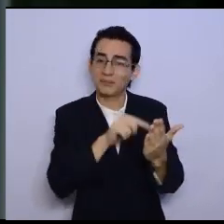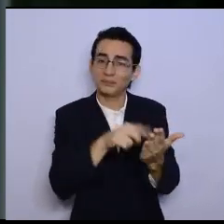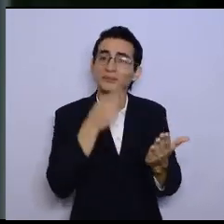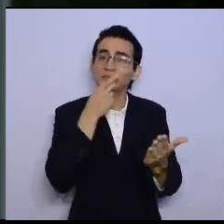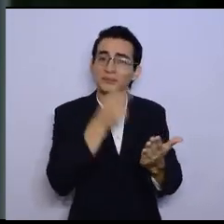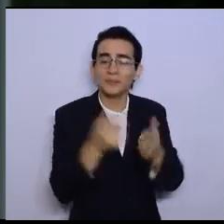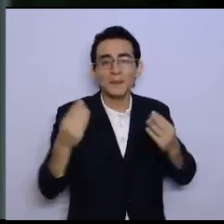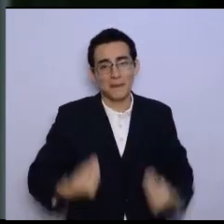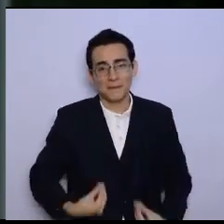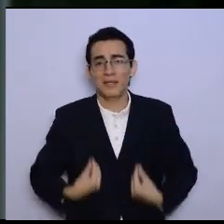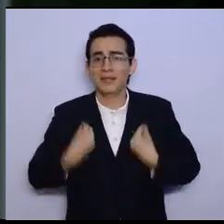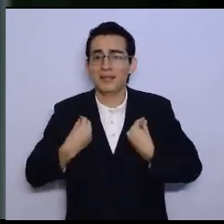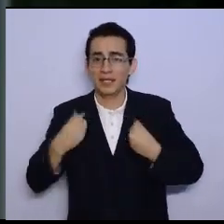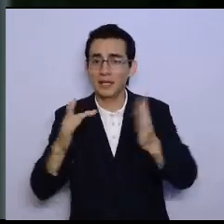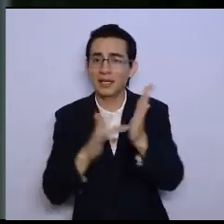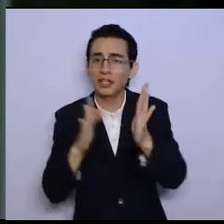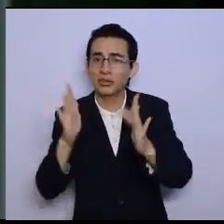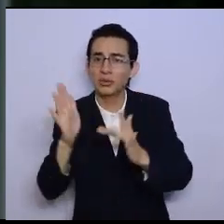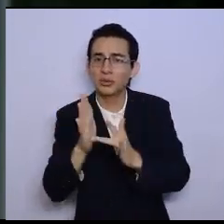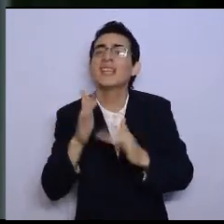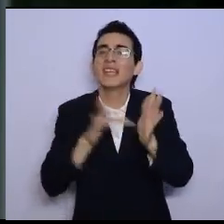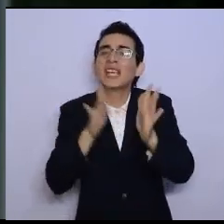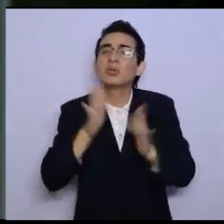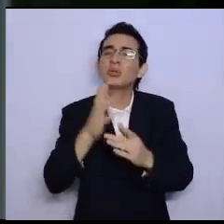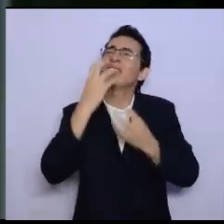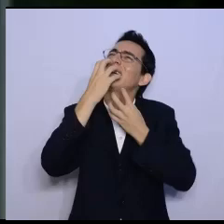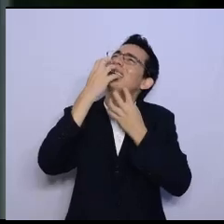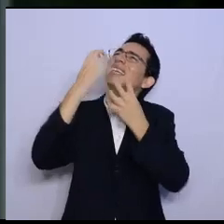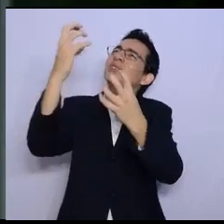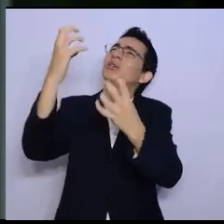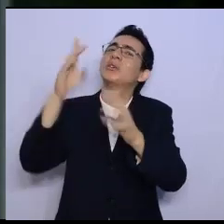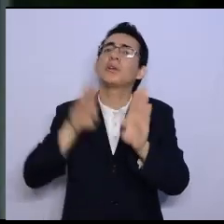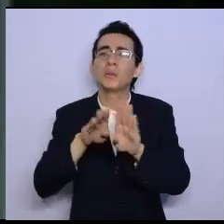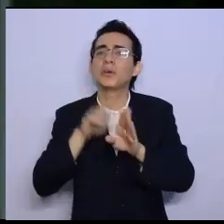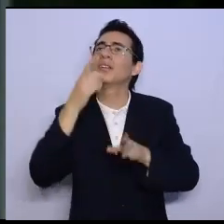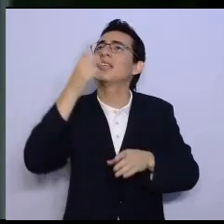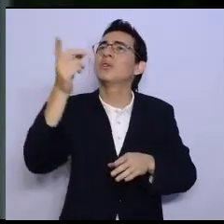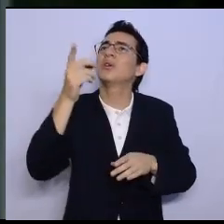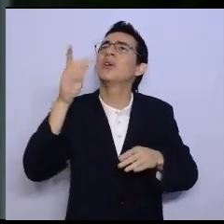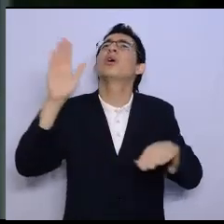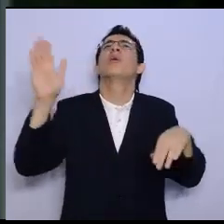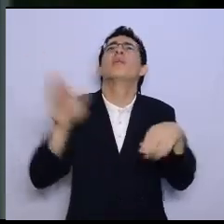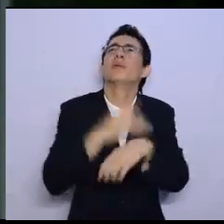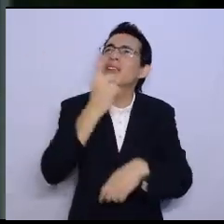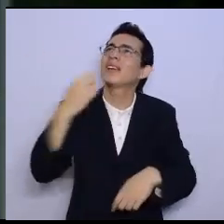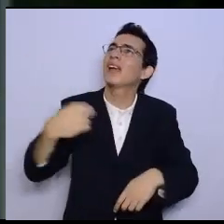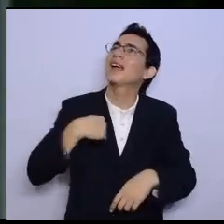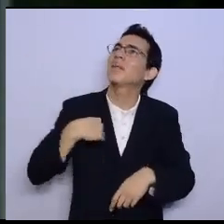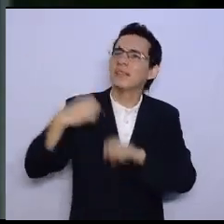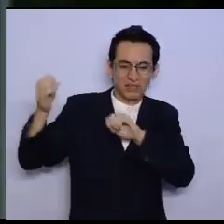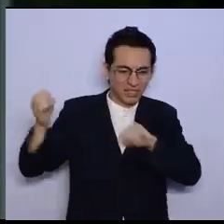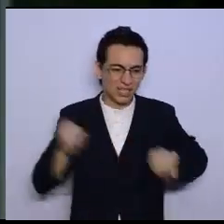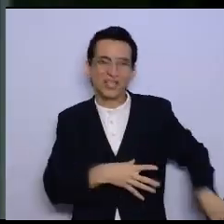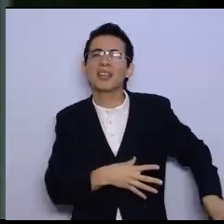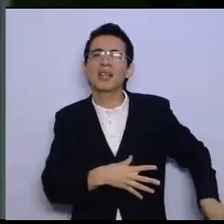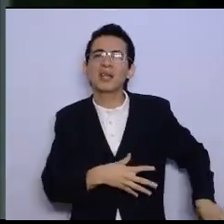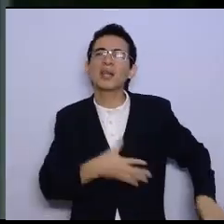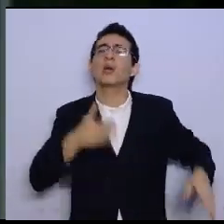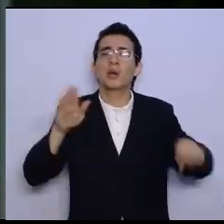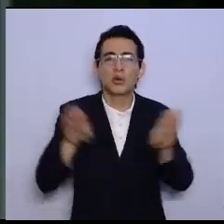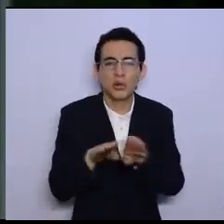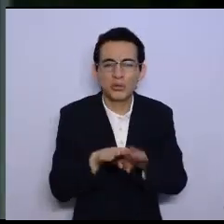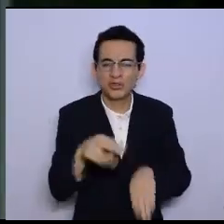los en la vida de Jesús. El grito de Jesús, Dios mío, ¿por qué me has desamparado? ¿Cómo